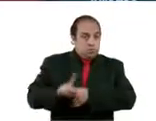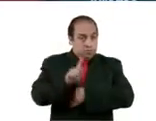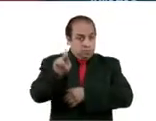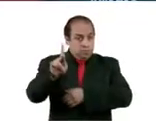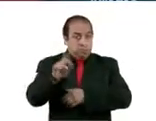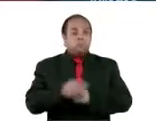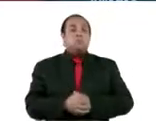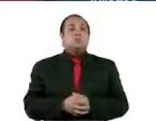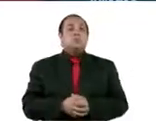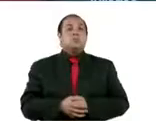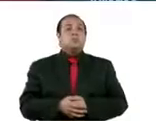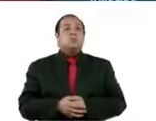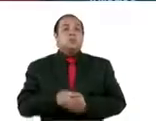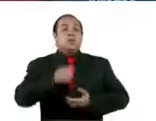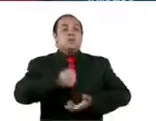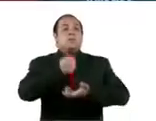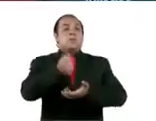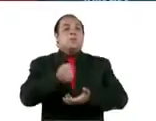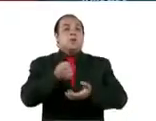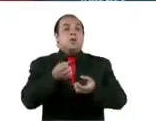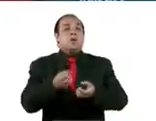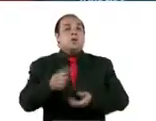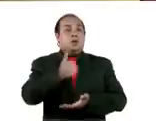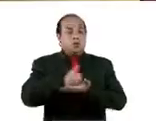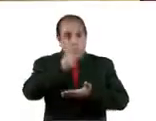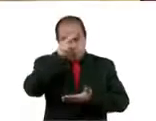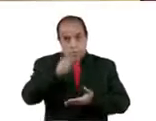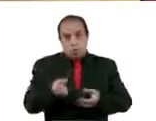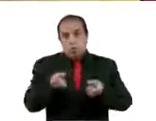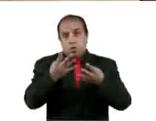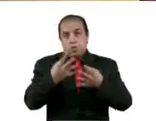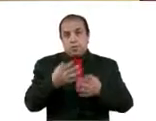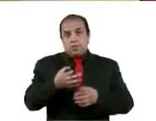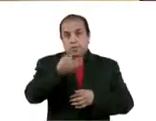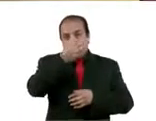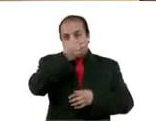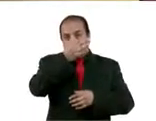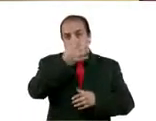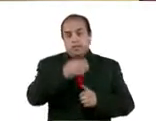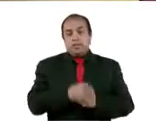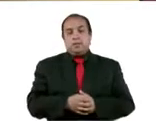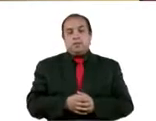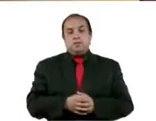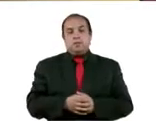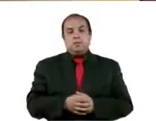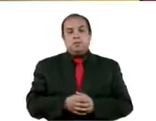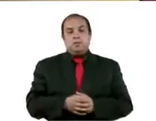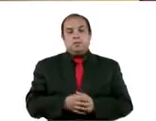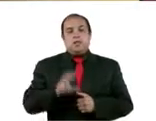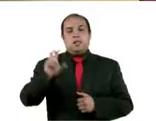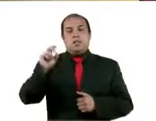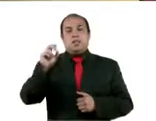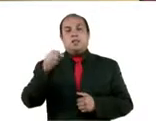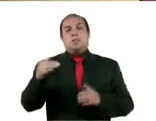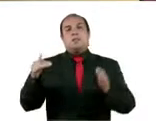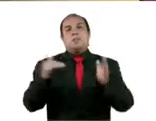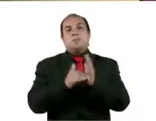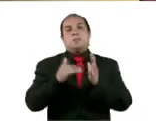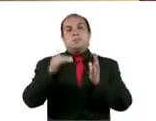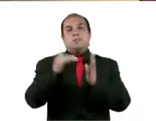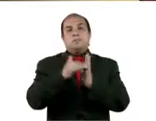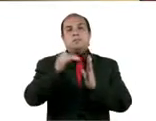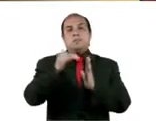población, está invirtiendo en la Ciudad de México cerca prácticamente de 30,000 millones de